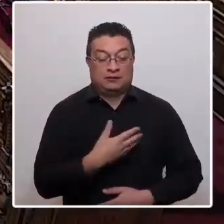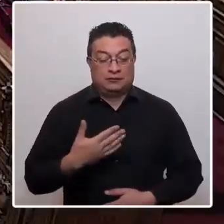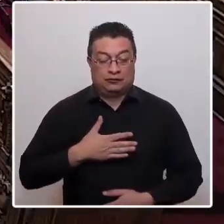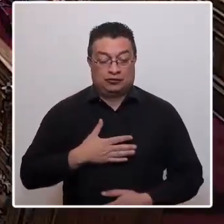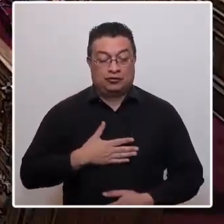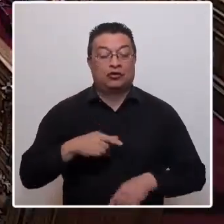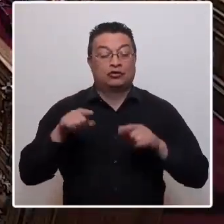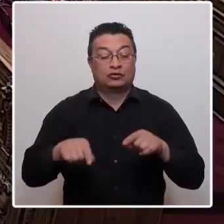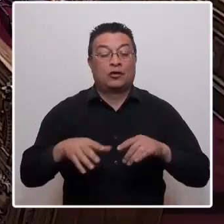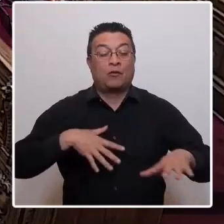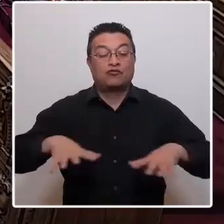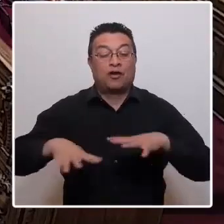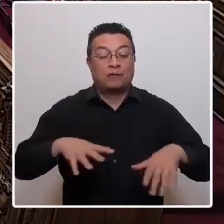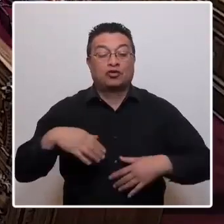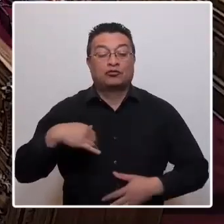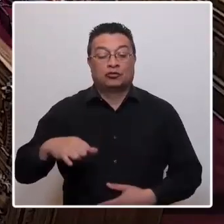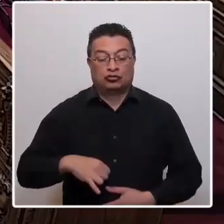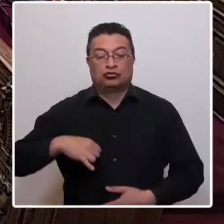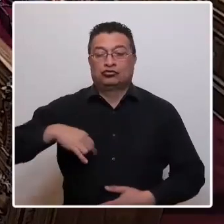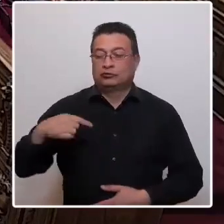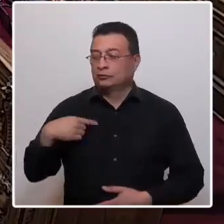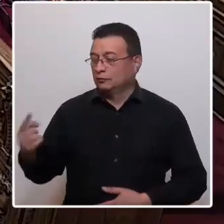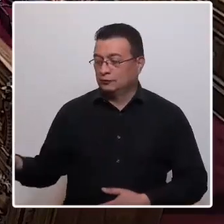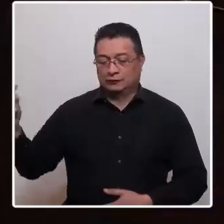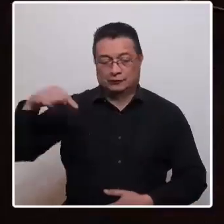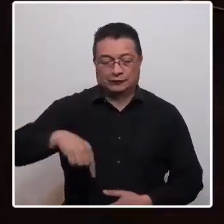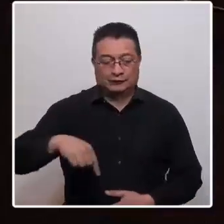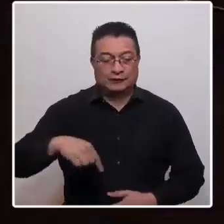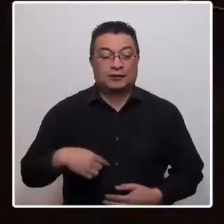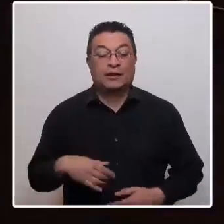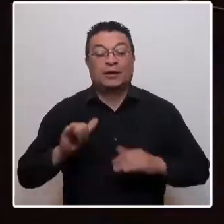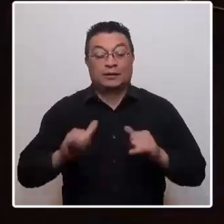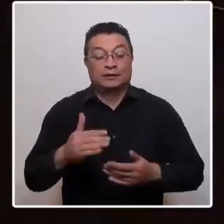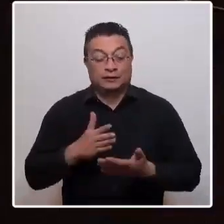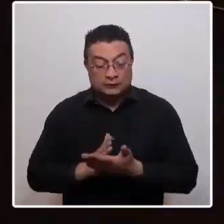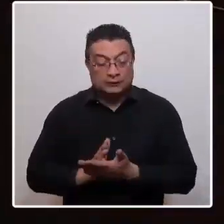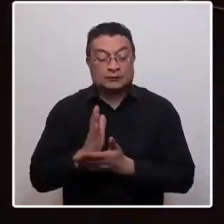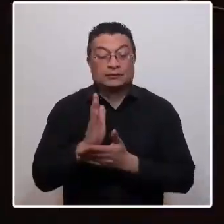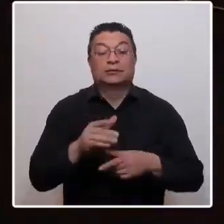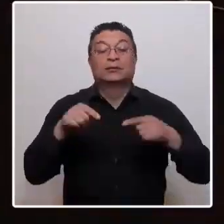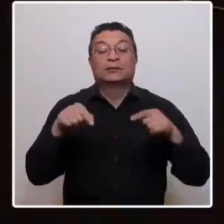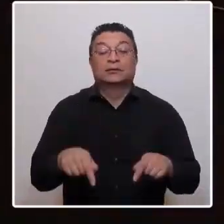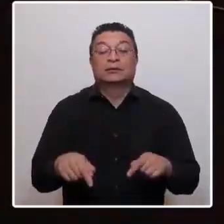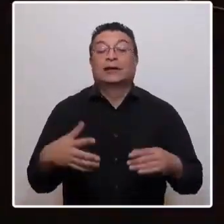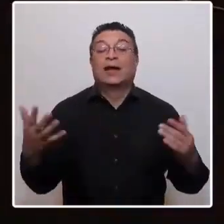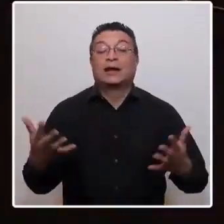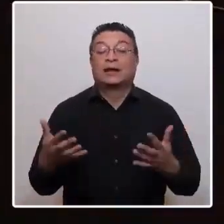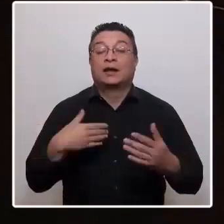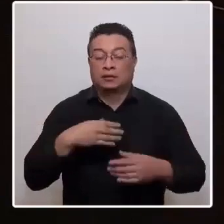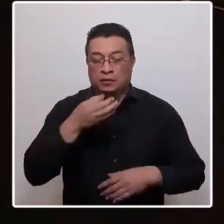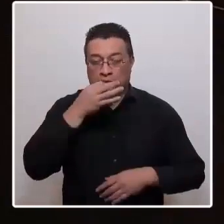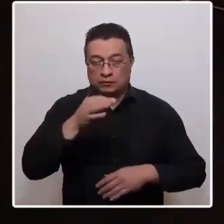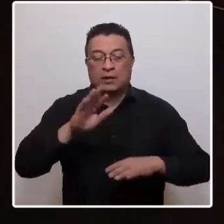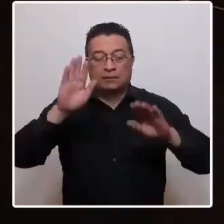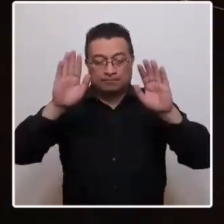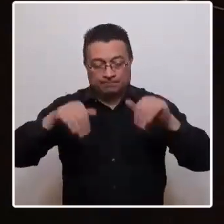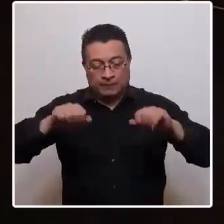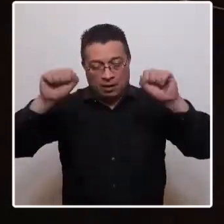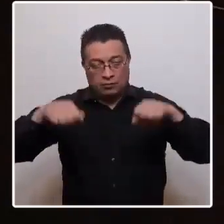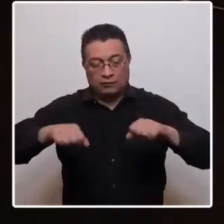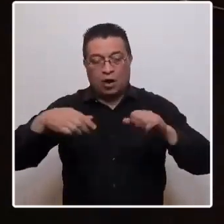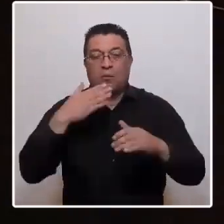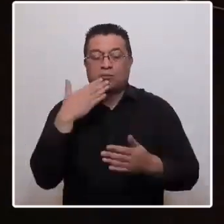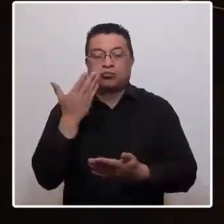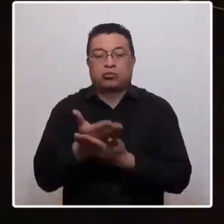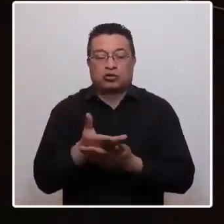como movimiento, es un honor que estés acá. Y comenzar señalando que llamamos a aprobar la propuesta de la